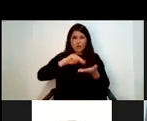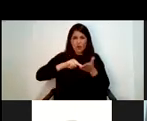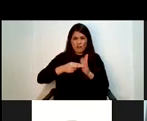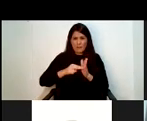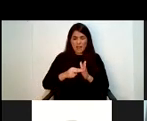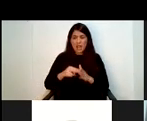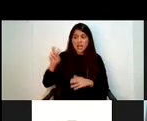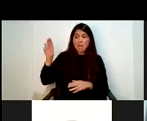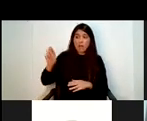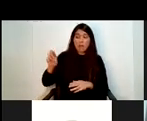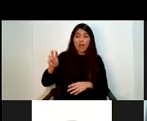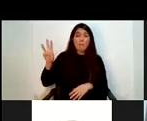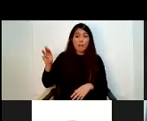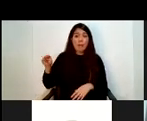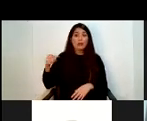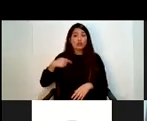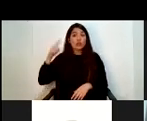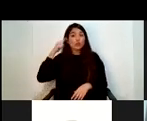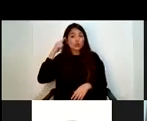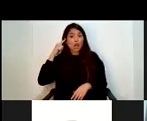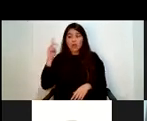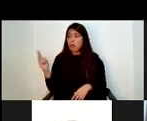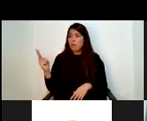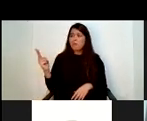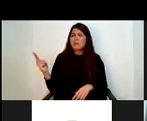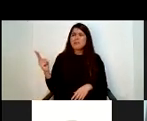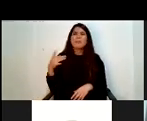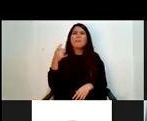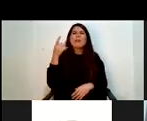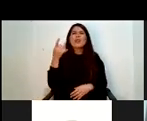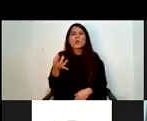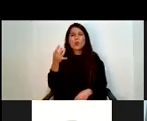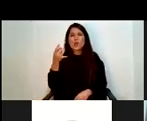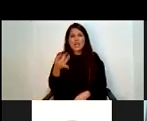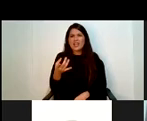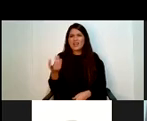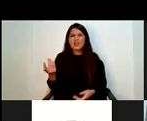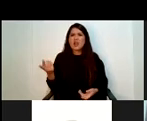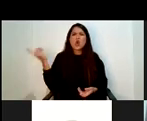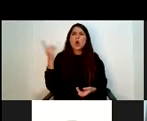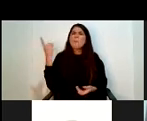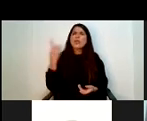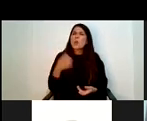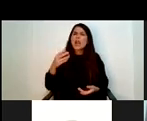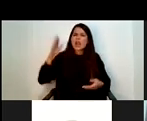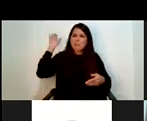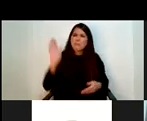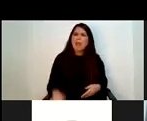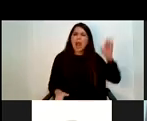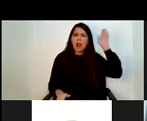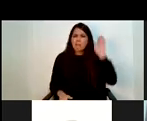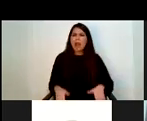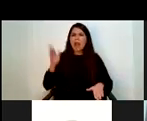papás, que esto lo he escuchado, me dicen, es que ni me duele. La verdad es que no me duele, entonces no, la verdad es que se lo